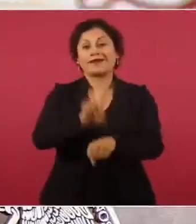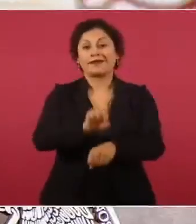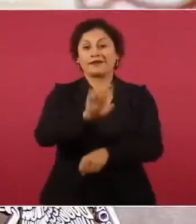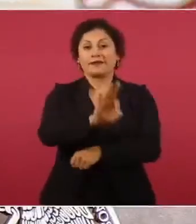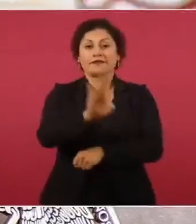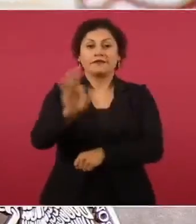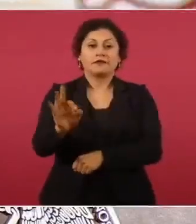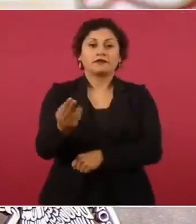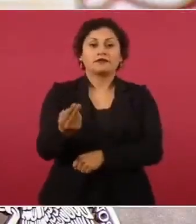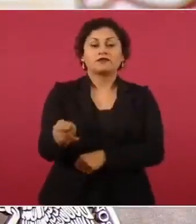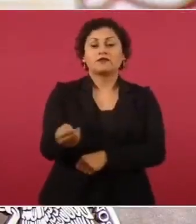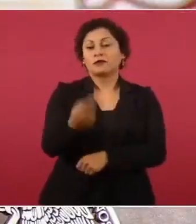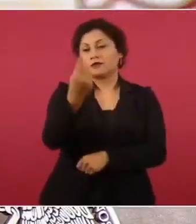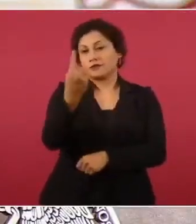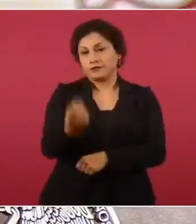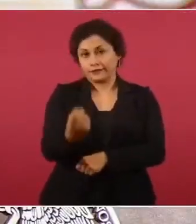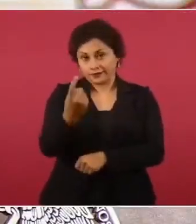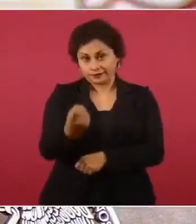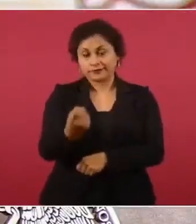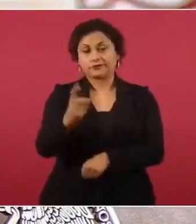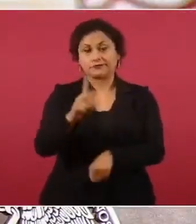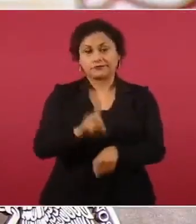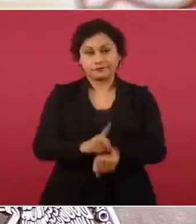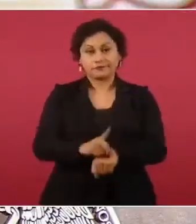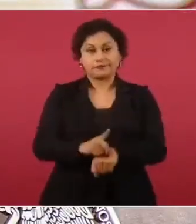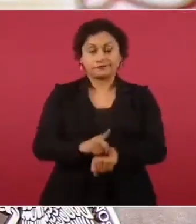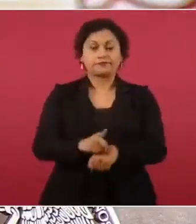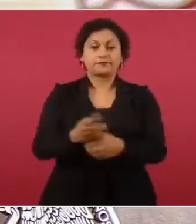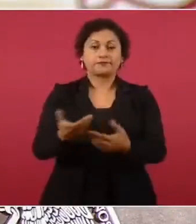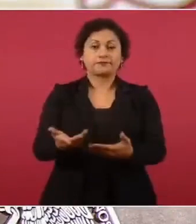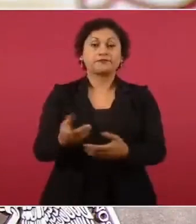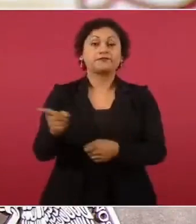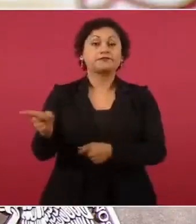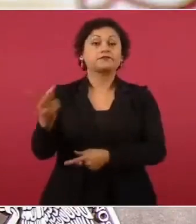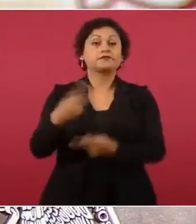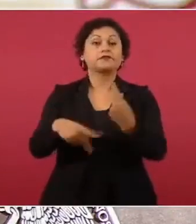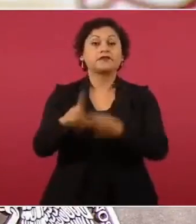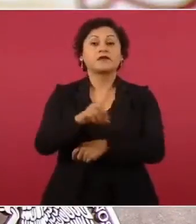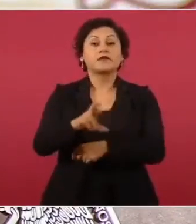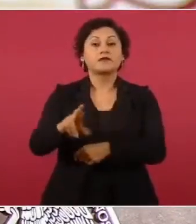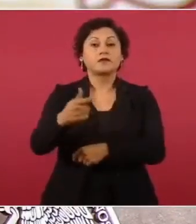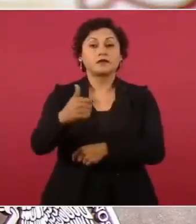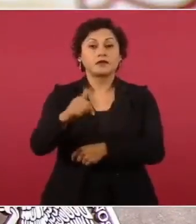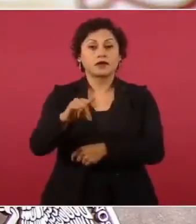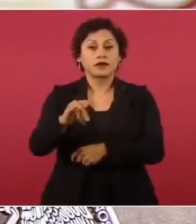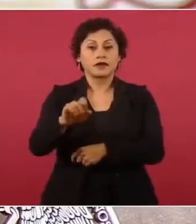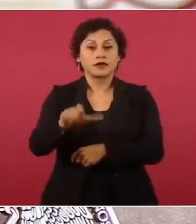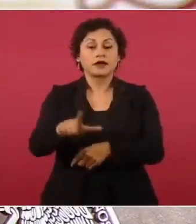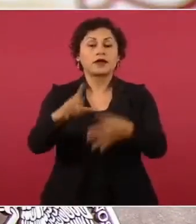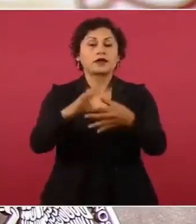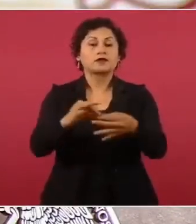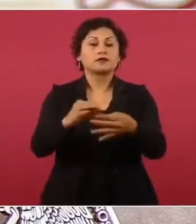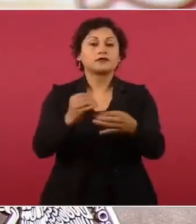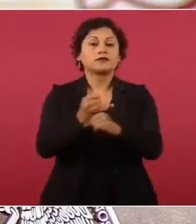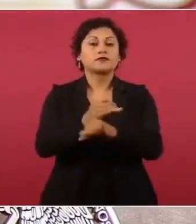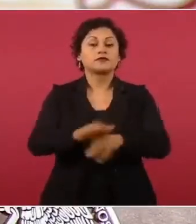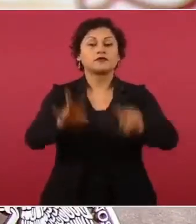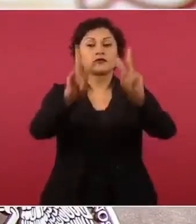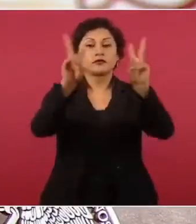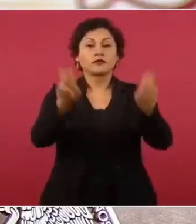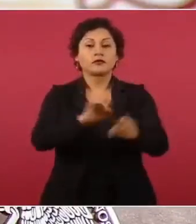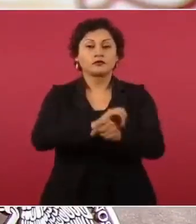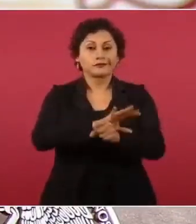El doctor Hugo López-Gatell, como ya se señaló, comunicará el informe técnico de la pandemia al cumplirse